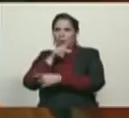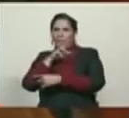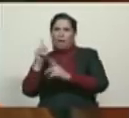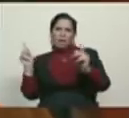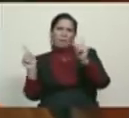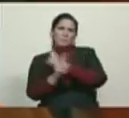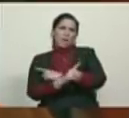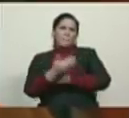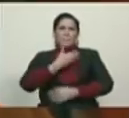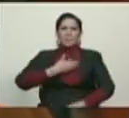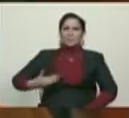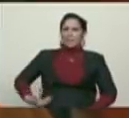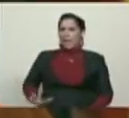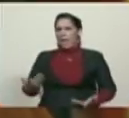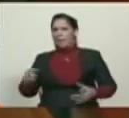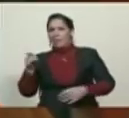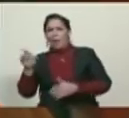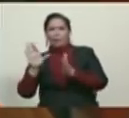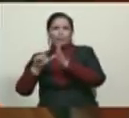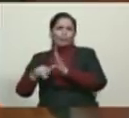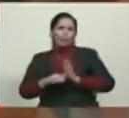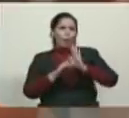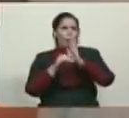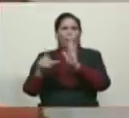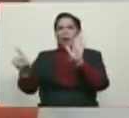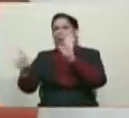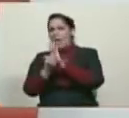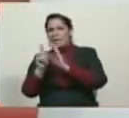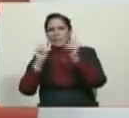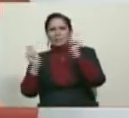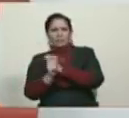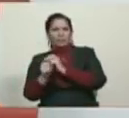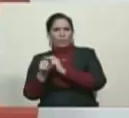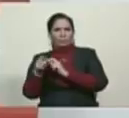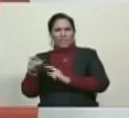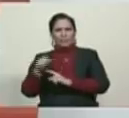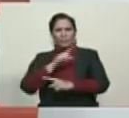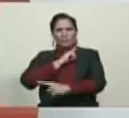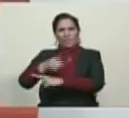presidente, que es un usurpador, que una ley de transición, es una dictadura, imagínate tú.